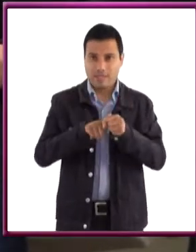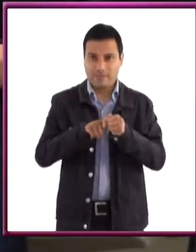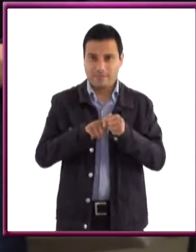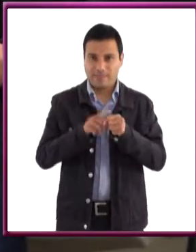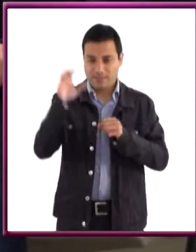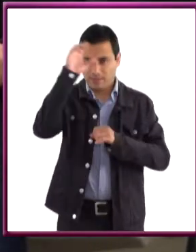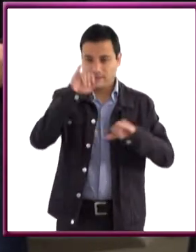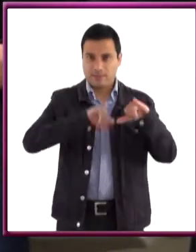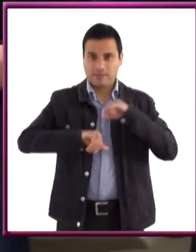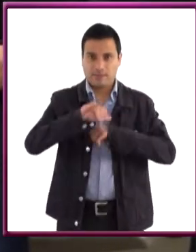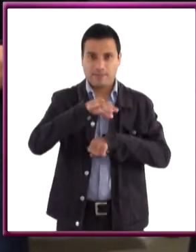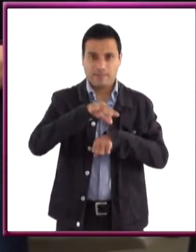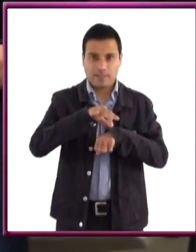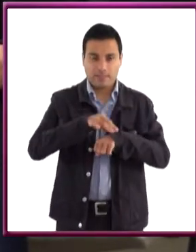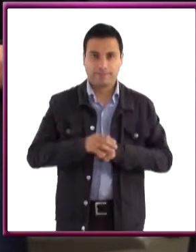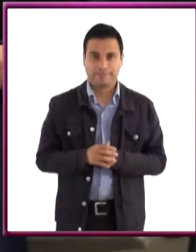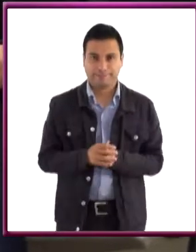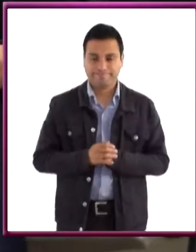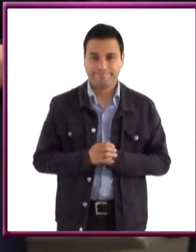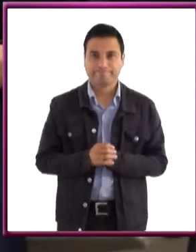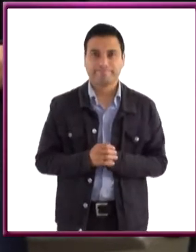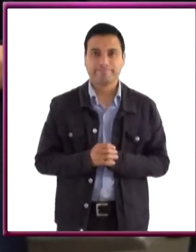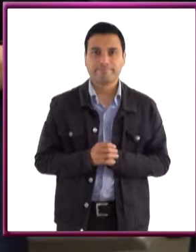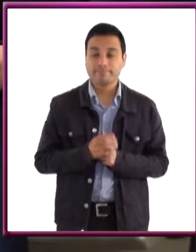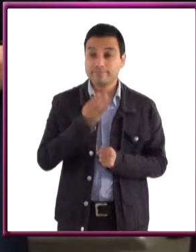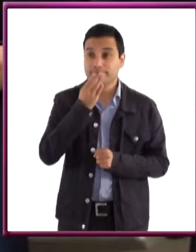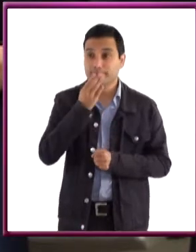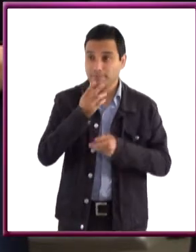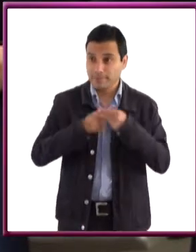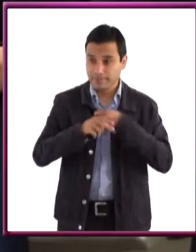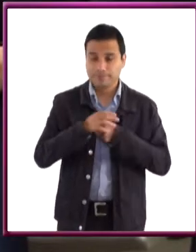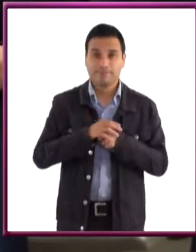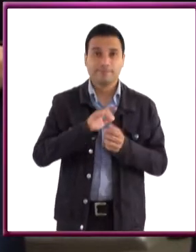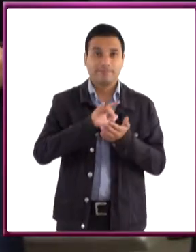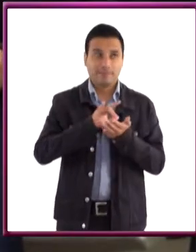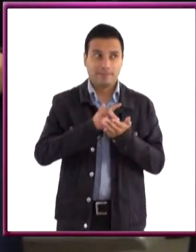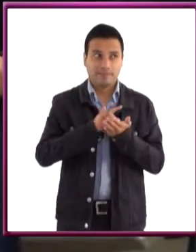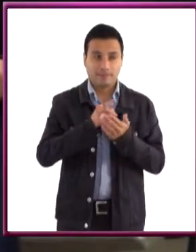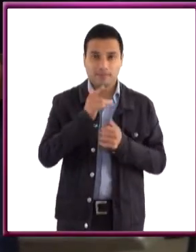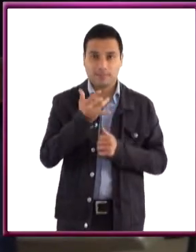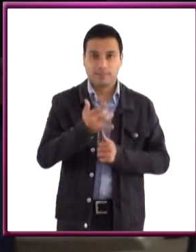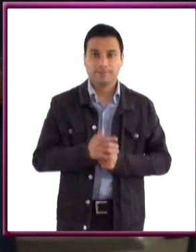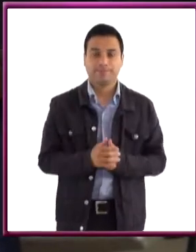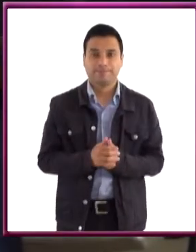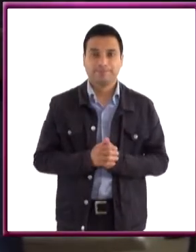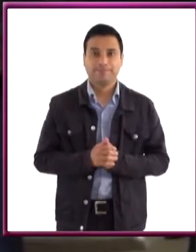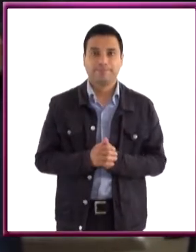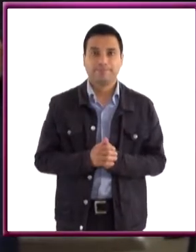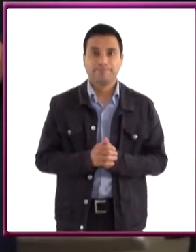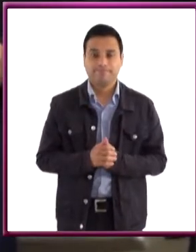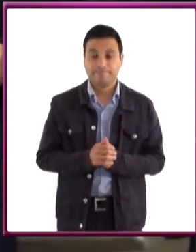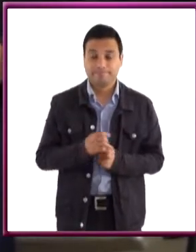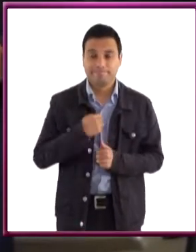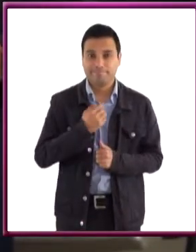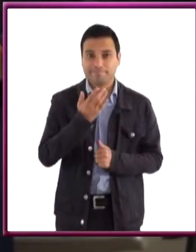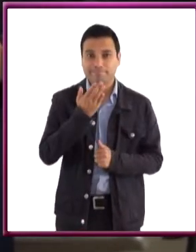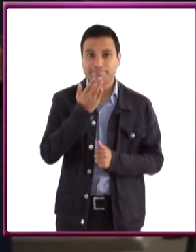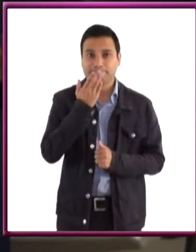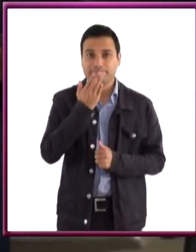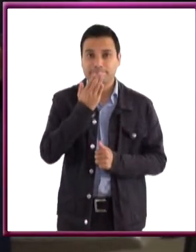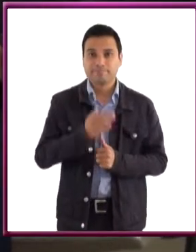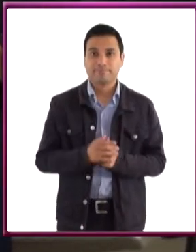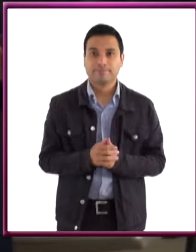Nacional de Ciencias Médicas y Nutrición, Salvador Subirán. Bienvenida, doctora. ¿Cómo Muchas está? gracias, Paula. ¿Bien? ¿Y tú? Qué bueno, bien,